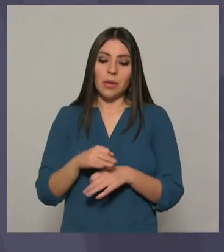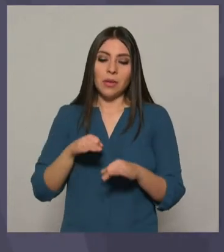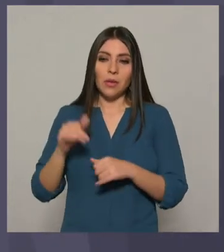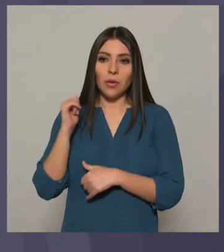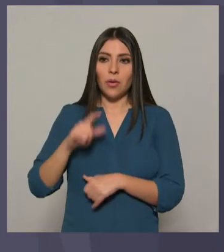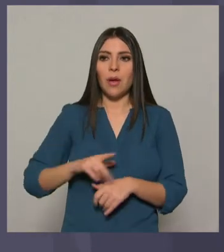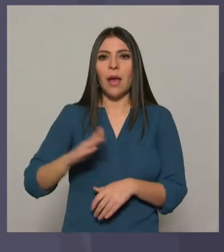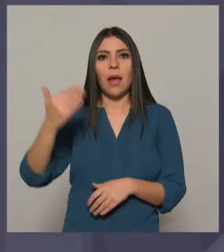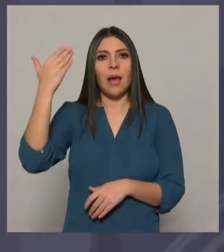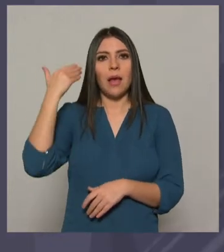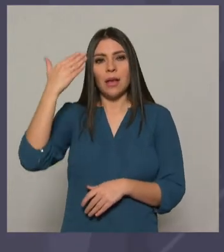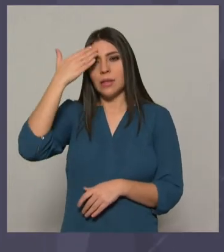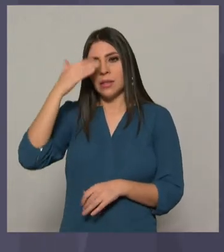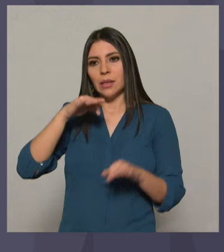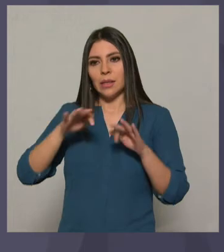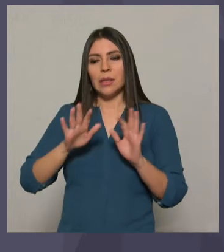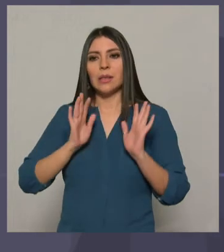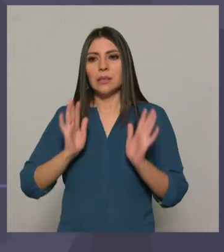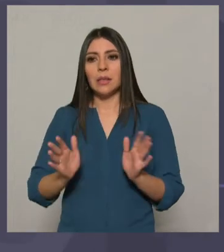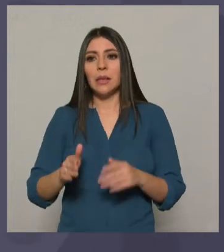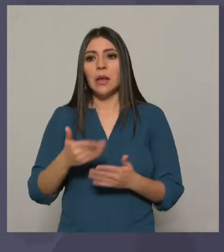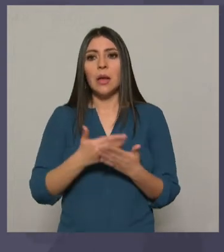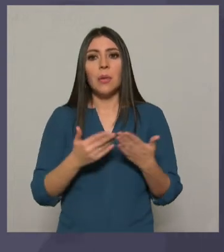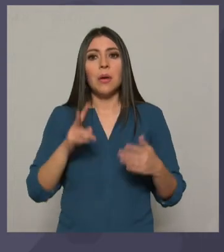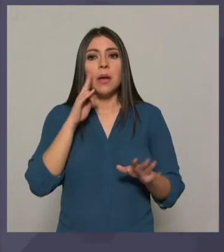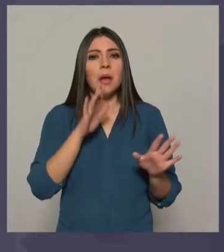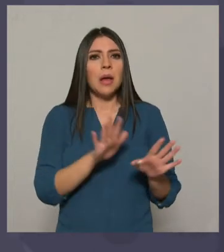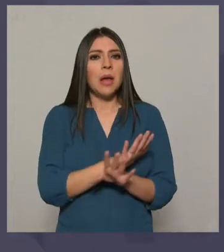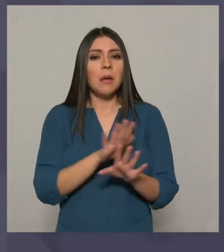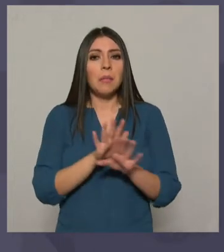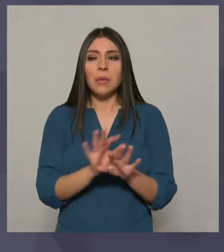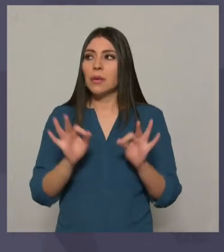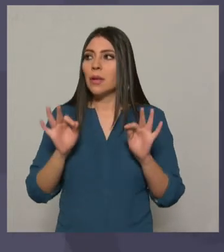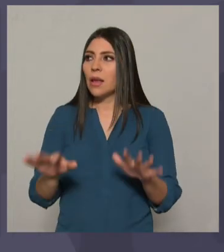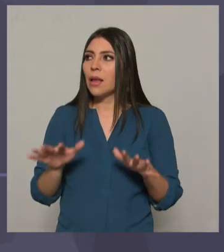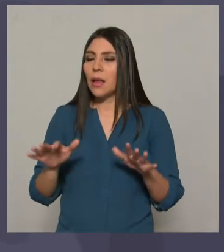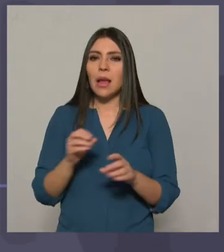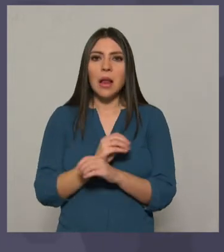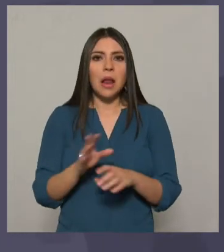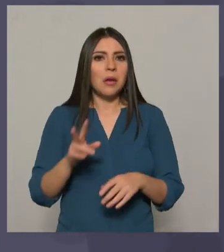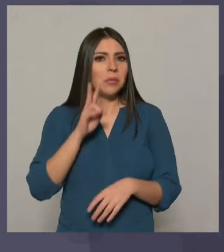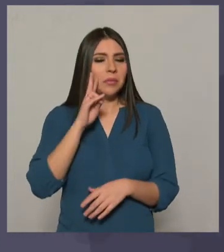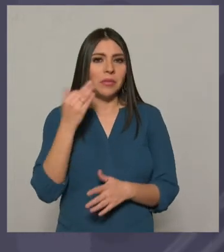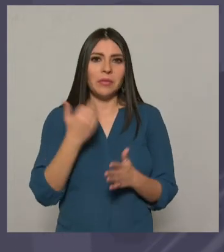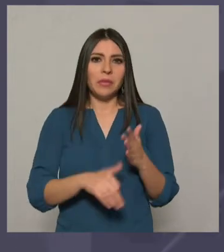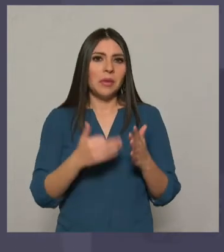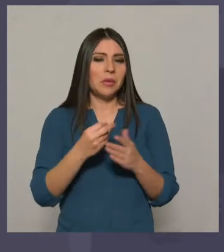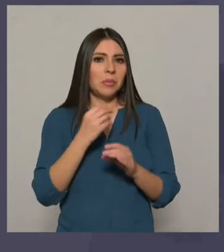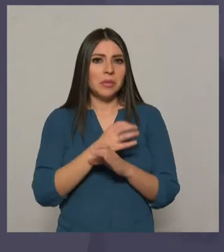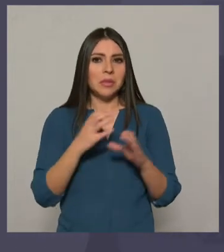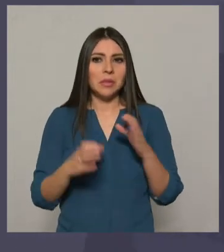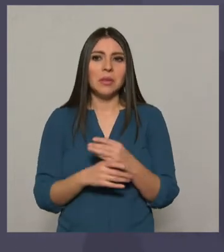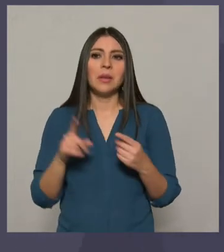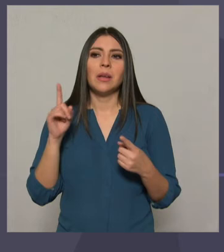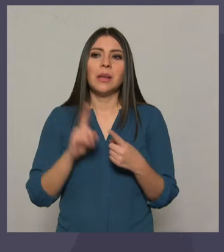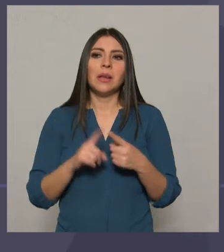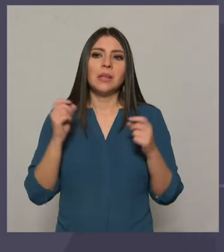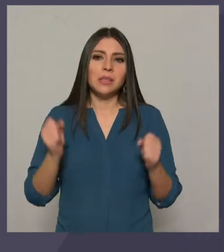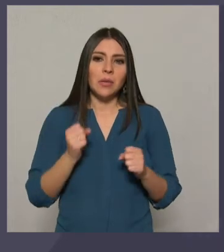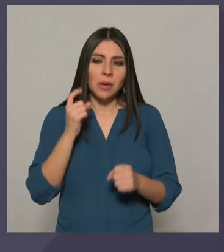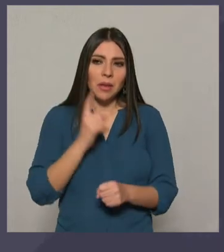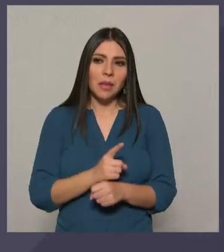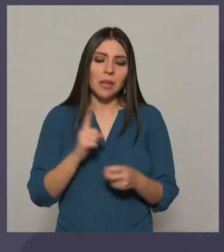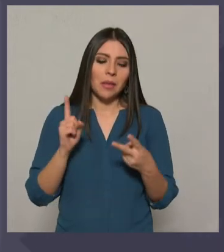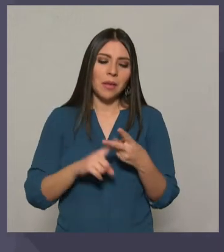hoy en día los resultados no los ven claros los habitantes de la ciudad en muchos rubros: seguridad,